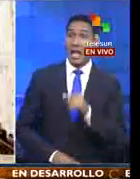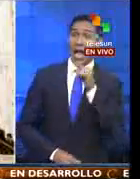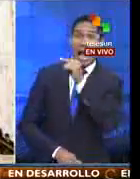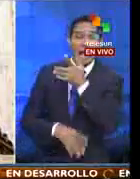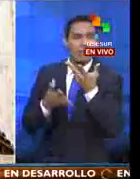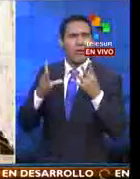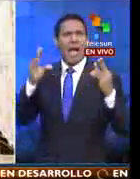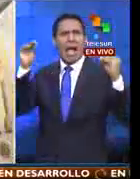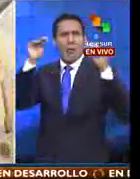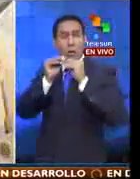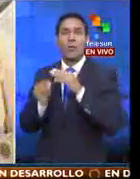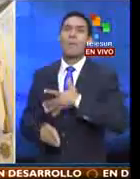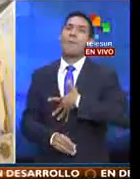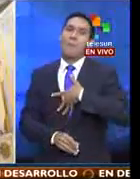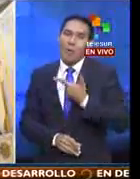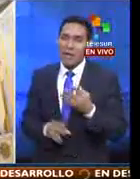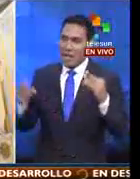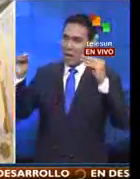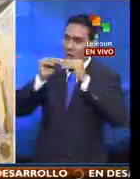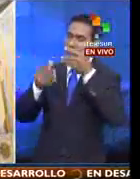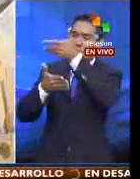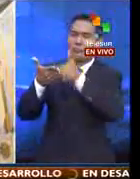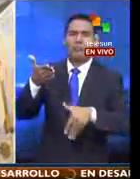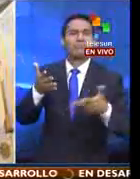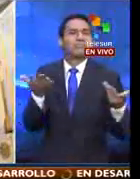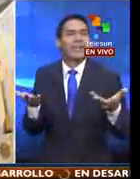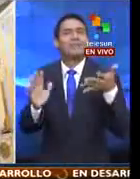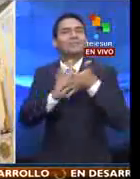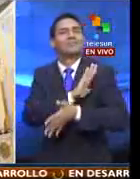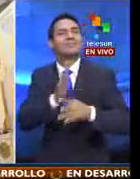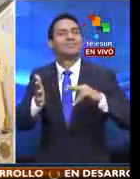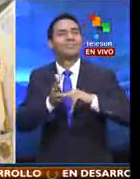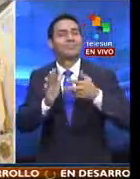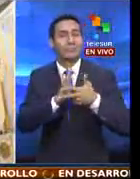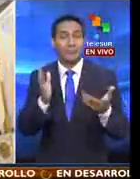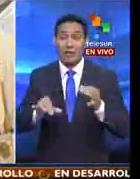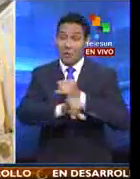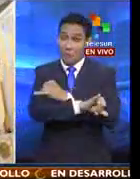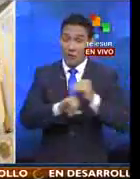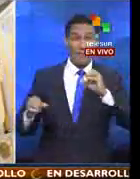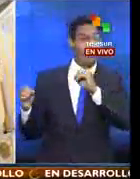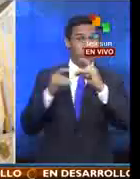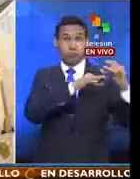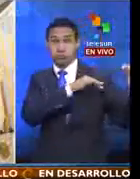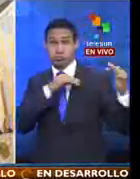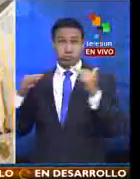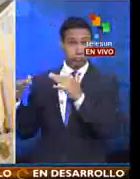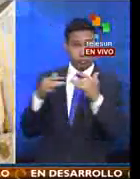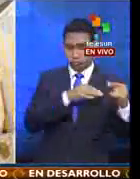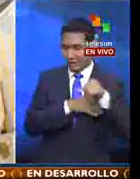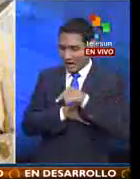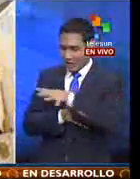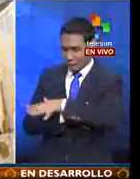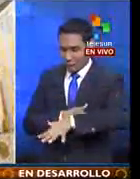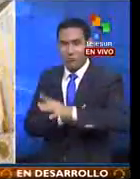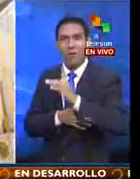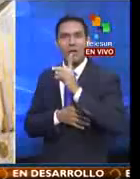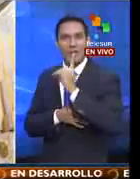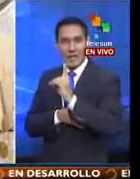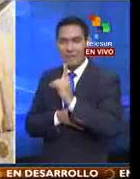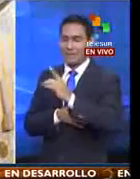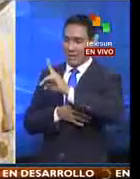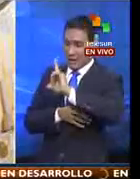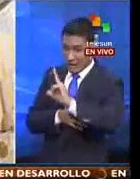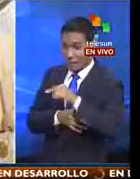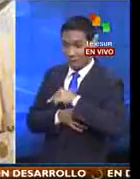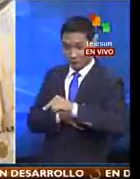del acuerdo, lo que podría incluirse en este acuerdo, está principalmente el cese el fuego en esas regiones de Donetsk y